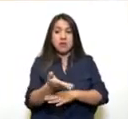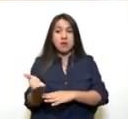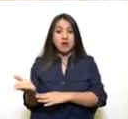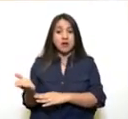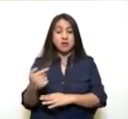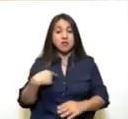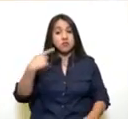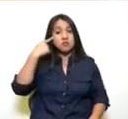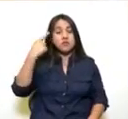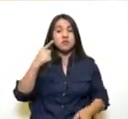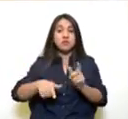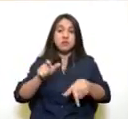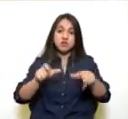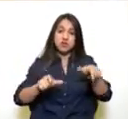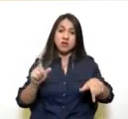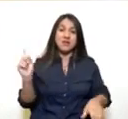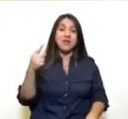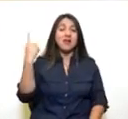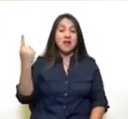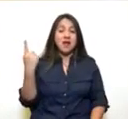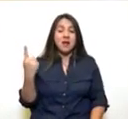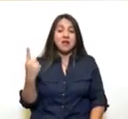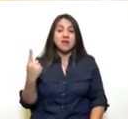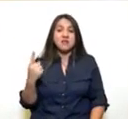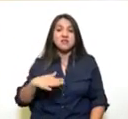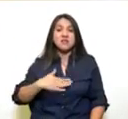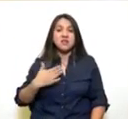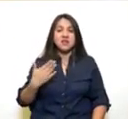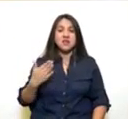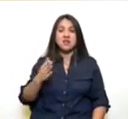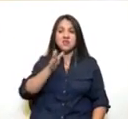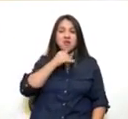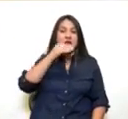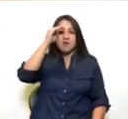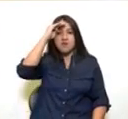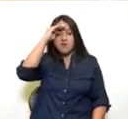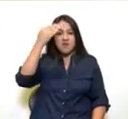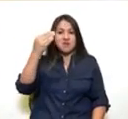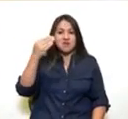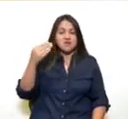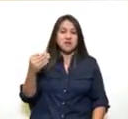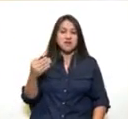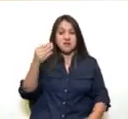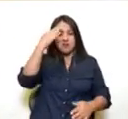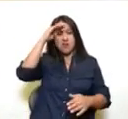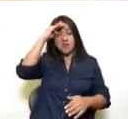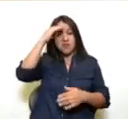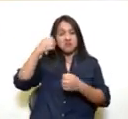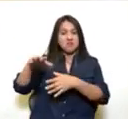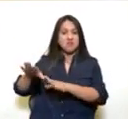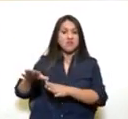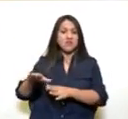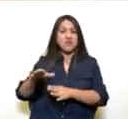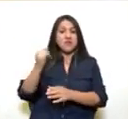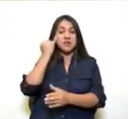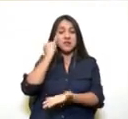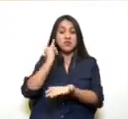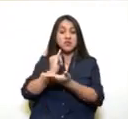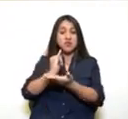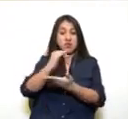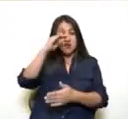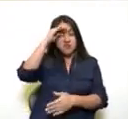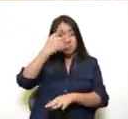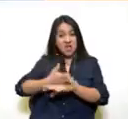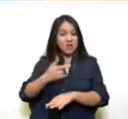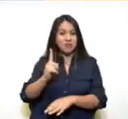en general ha dejado de confiar y ha dejado de confiar en las instituciones en